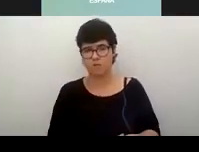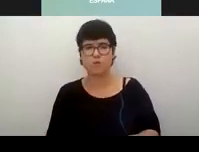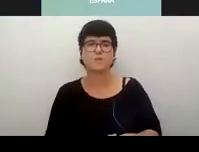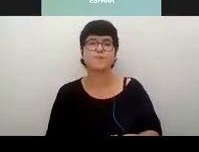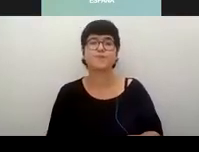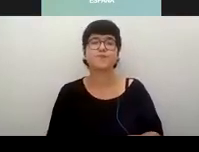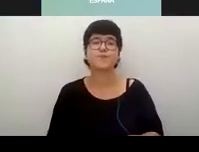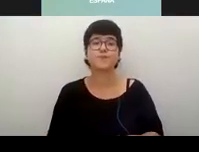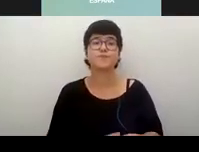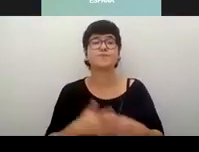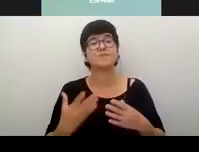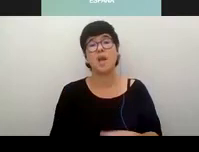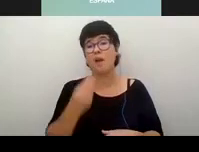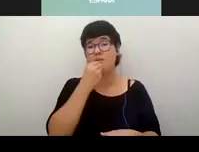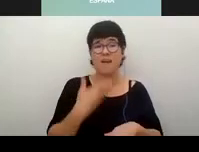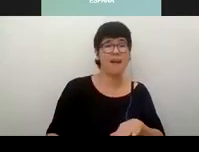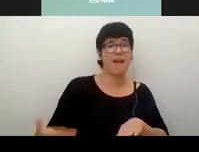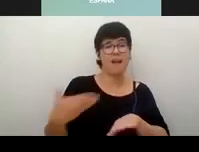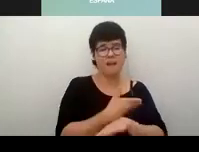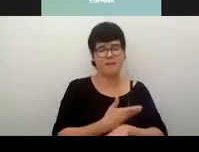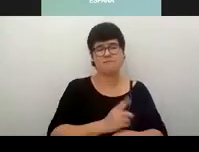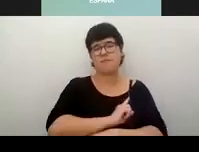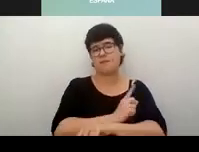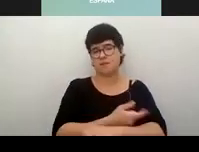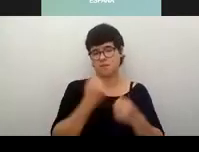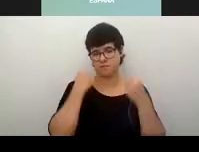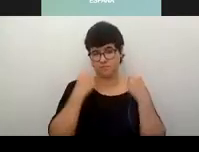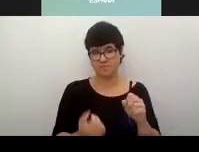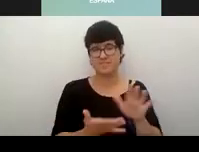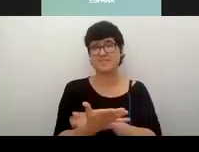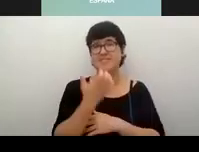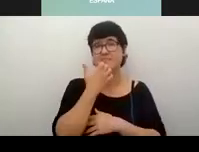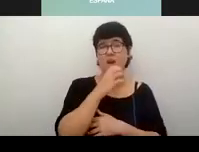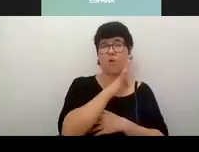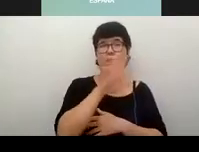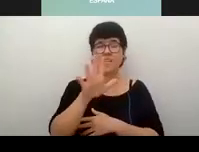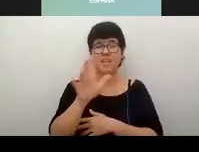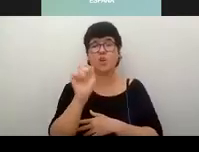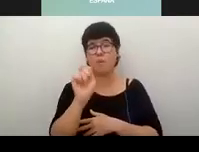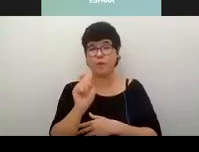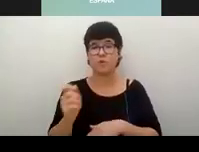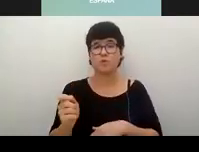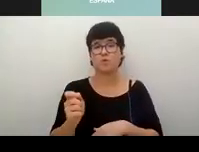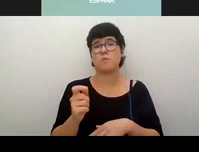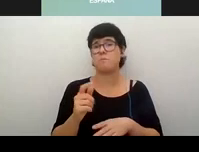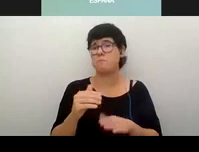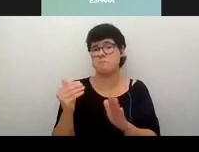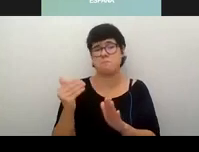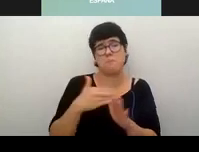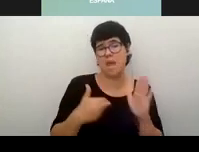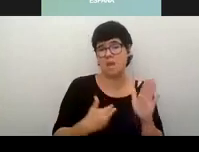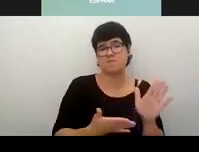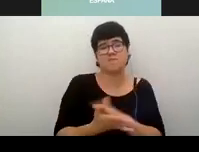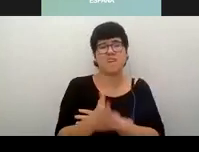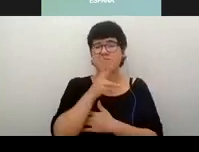a ingerir antes del ejercicio físico. Si el ejercicio físico dura menos de 45 minutos, es mejor que no consumamos hidratos de carbono porque no nos